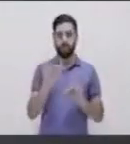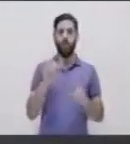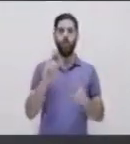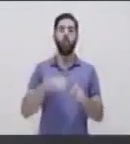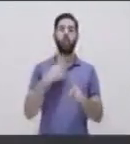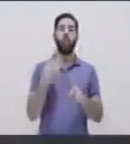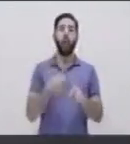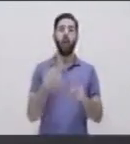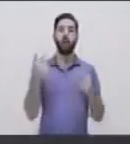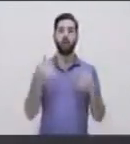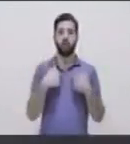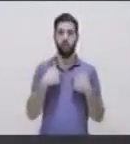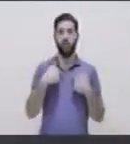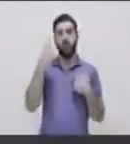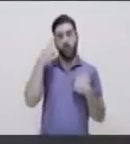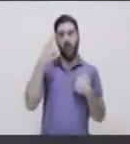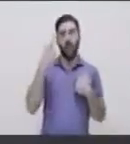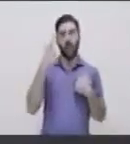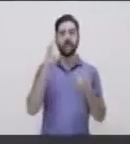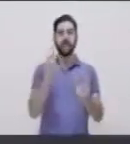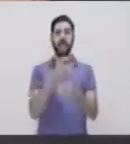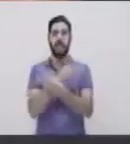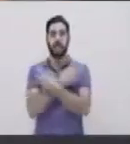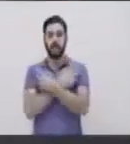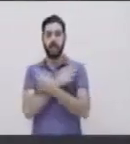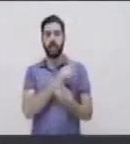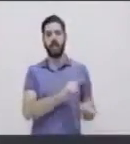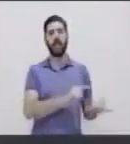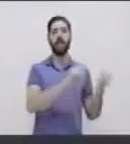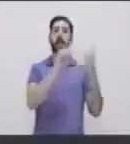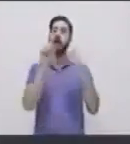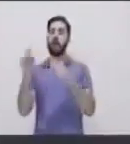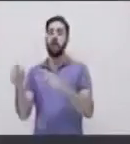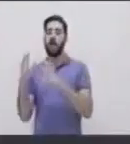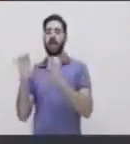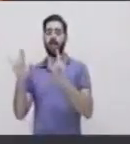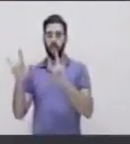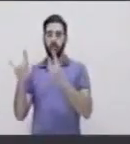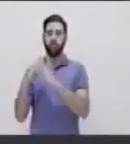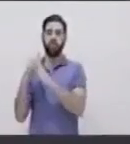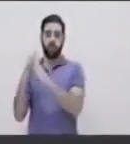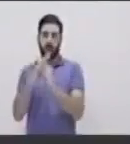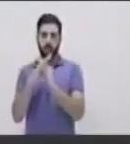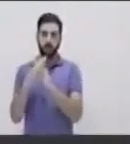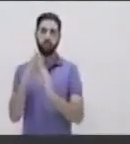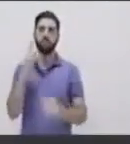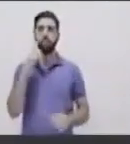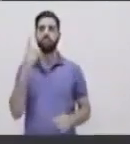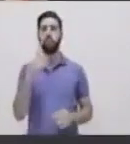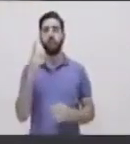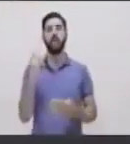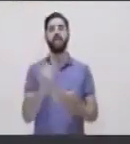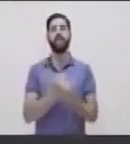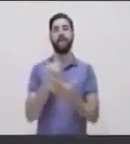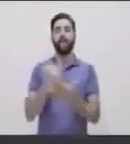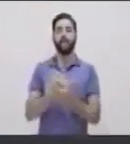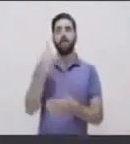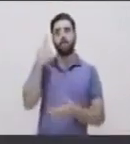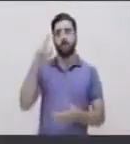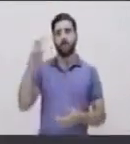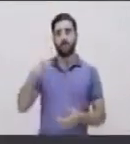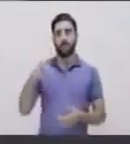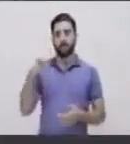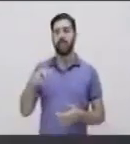Inicialmente, cuando él se traslada de Inglaterra hacia América buscando ciertas informaciones que